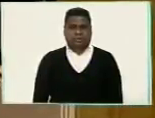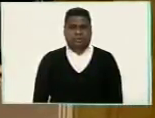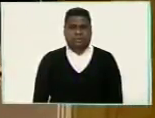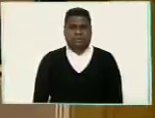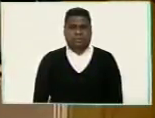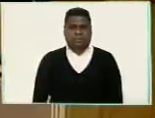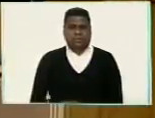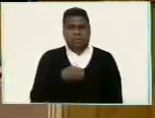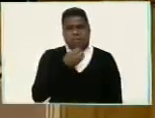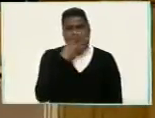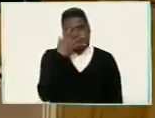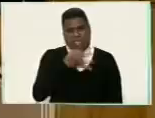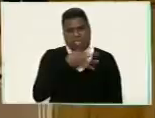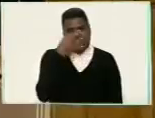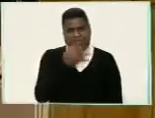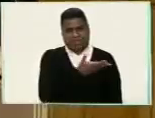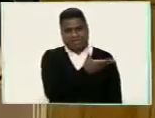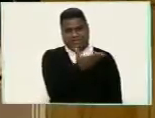Buenas tardes,